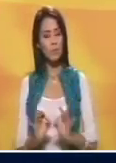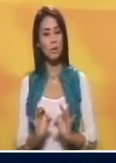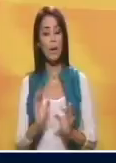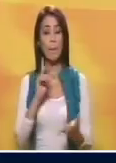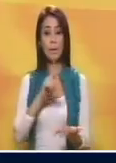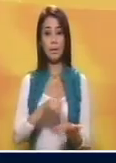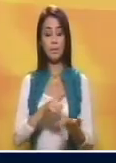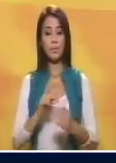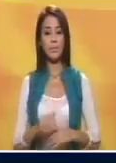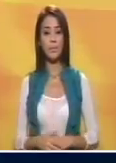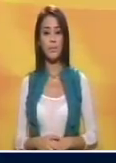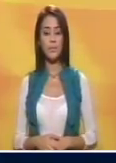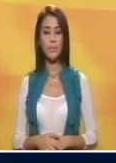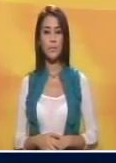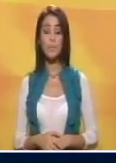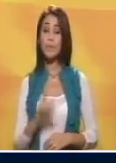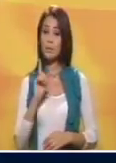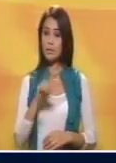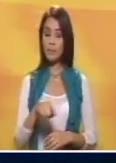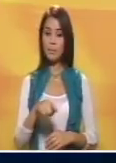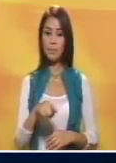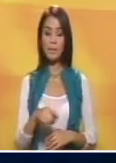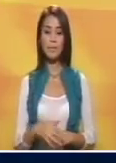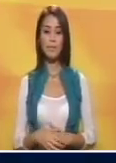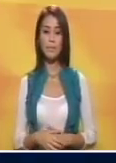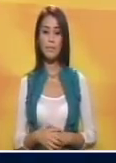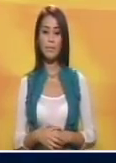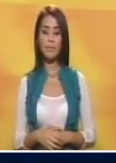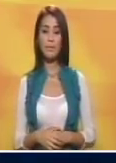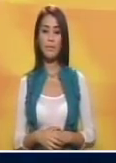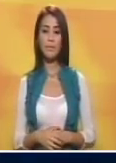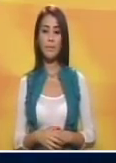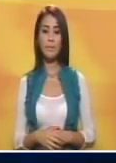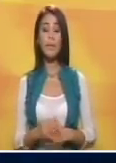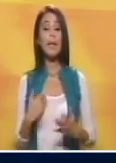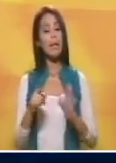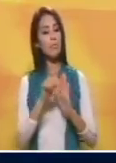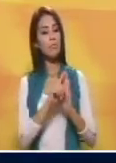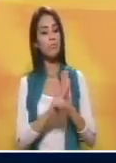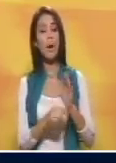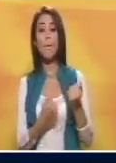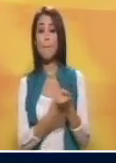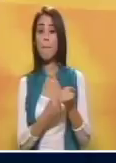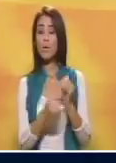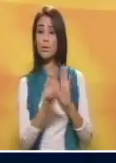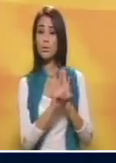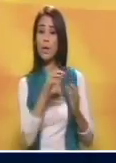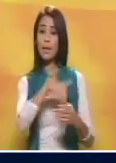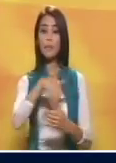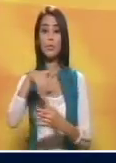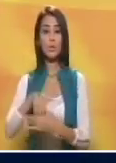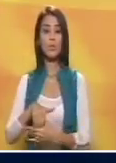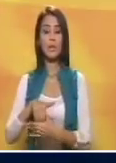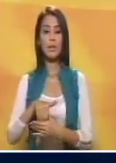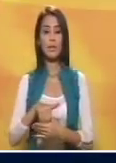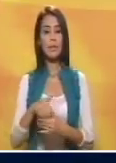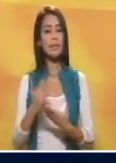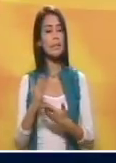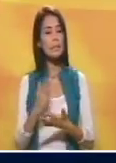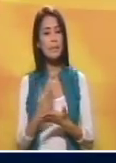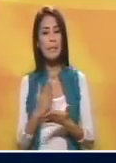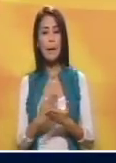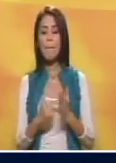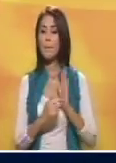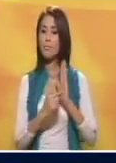participación. Entre ellas, por supuesto, como siempre, están las garantías electorales que siempre hemos dado y que